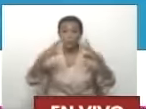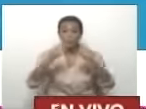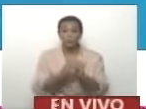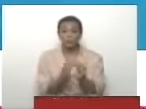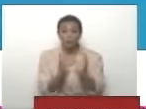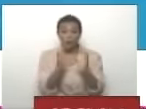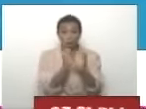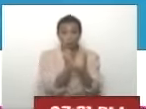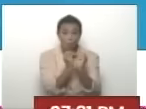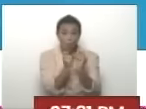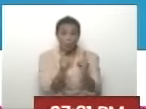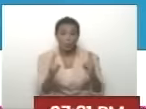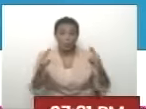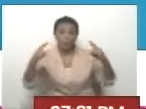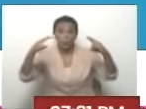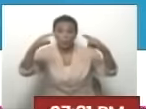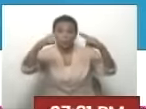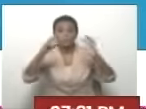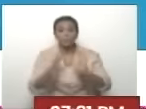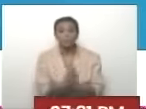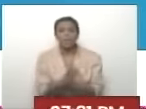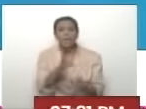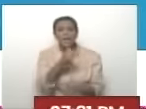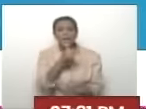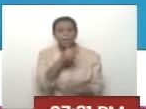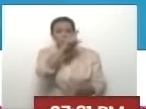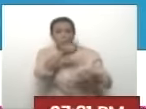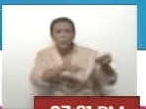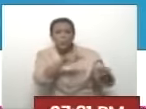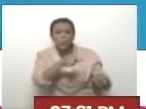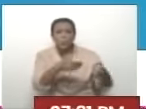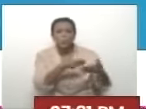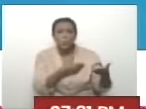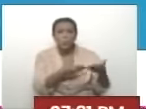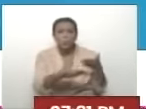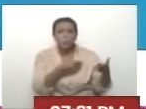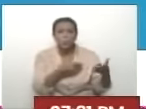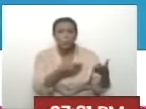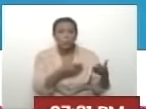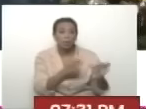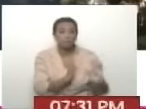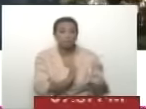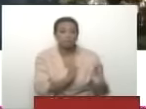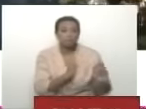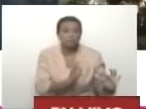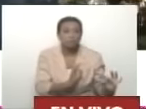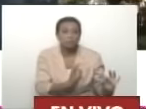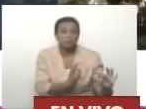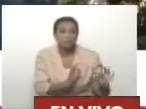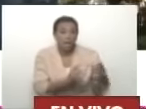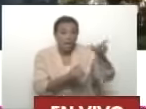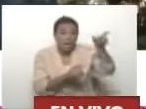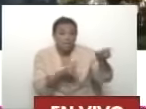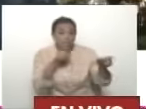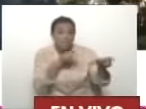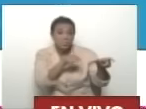Antonio Guterres. Con él tenemos diferencias marcadas de acciones que él hizo